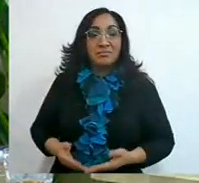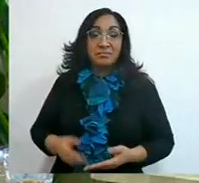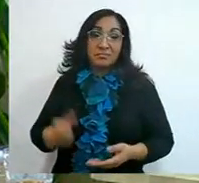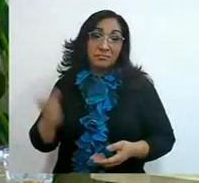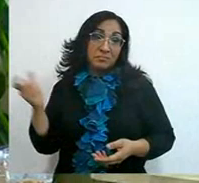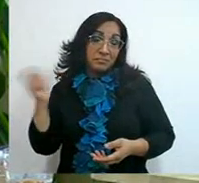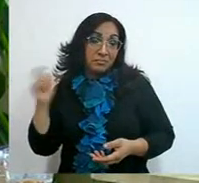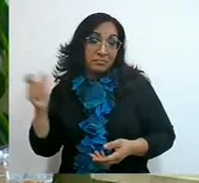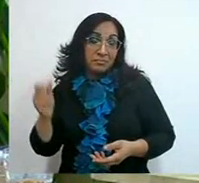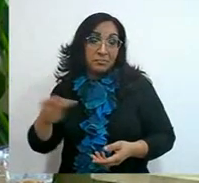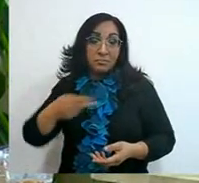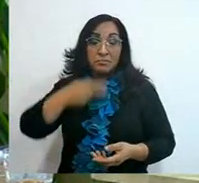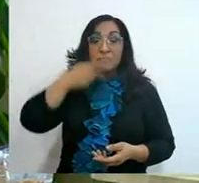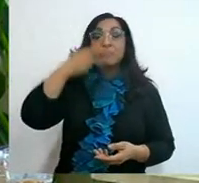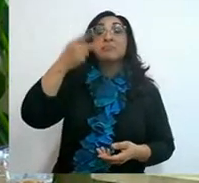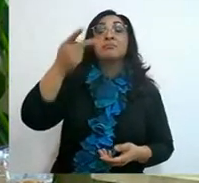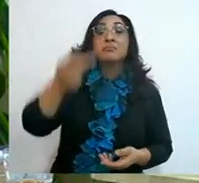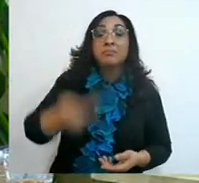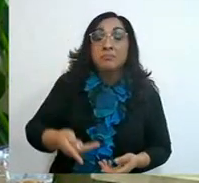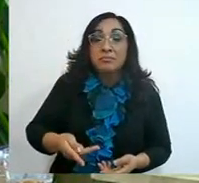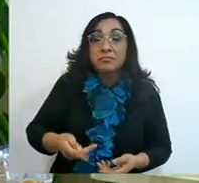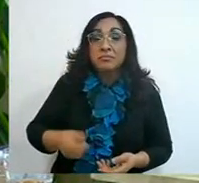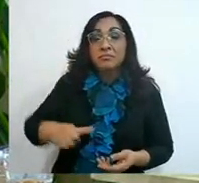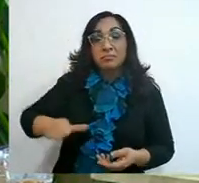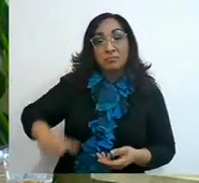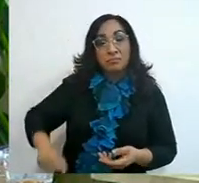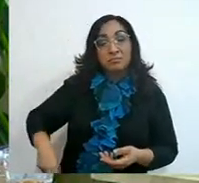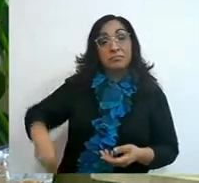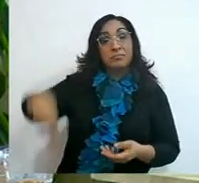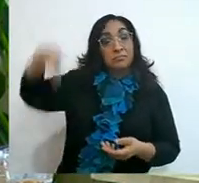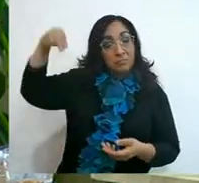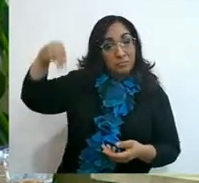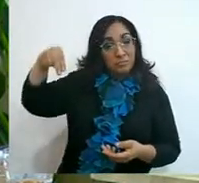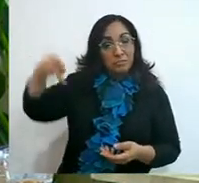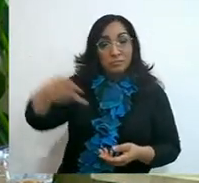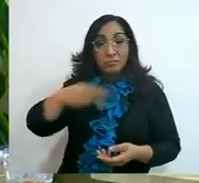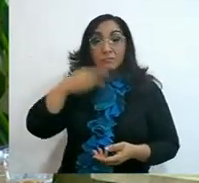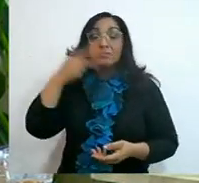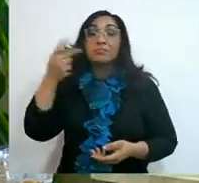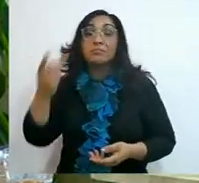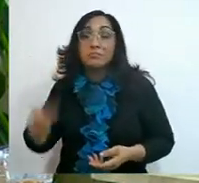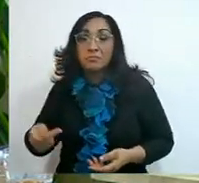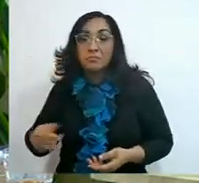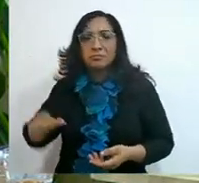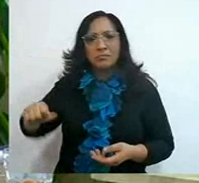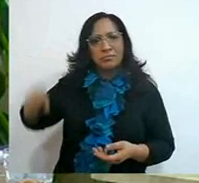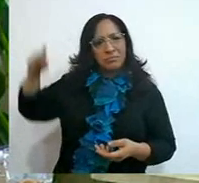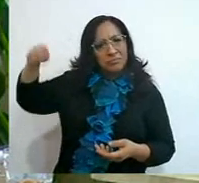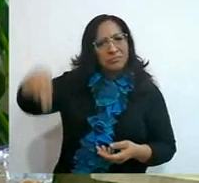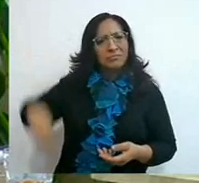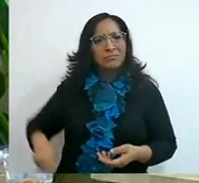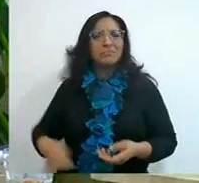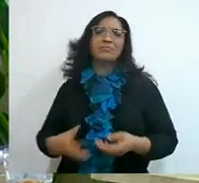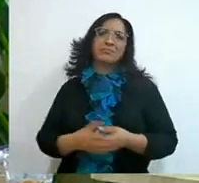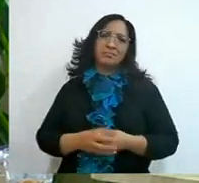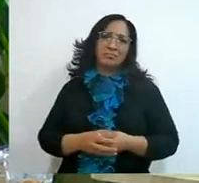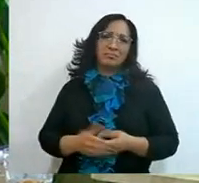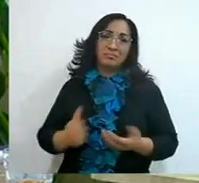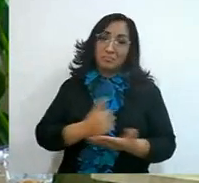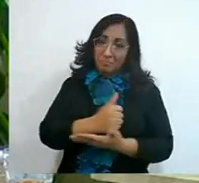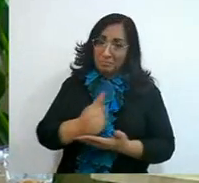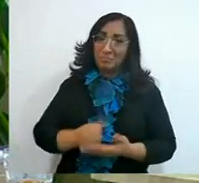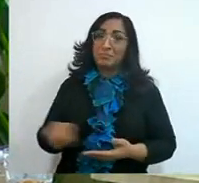que cuando se hablaba del norte, se hablaba de Monterrey. No se habla de Saltillo. No, no se habla de otra ciudad, se habla de